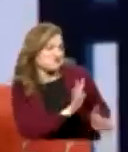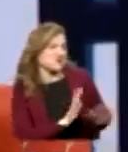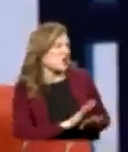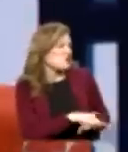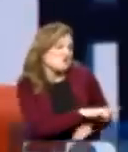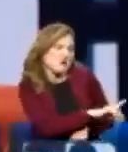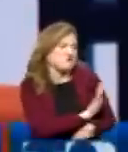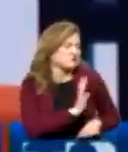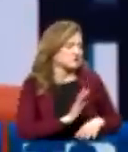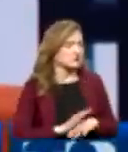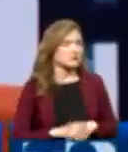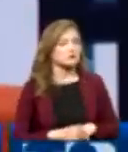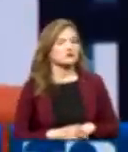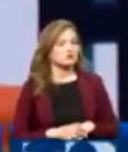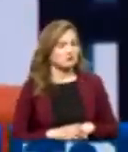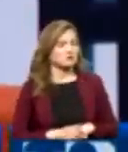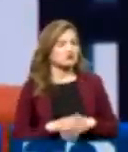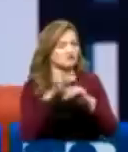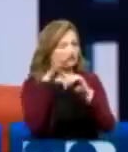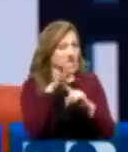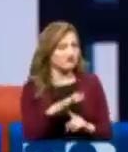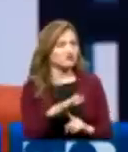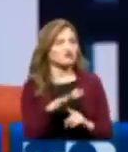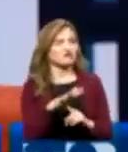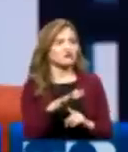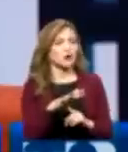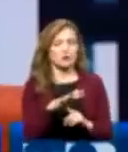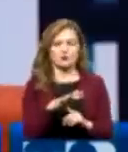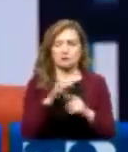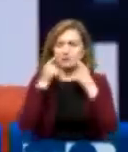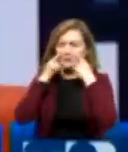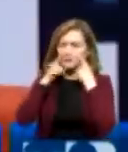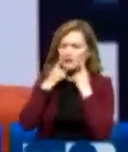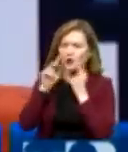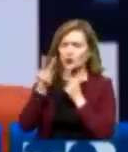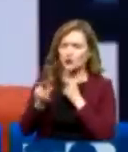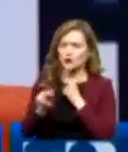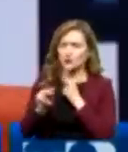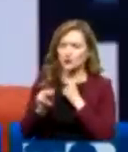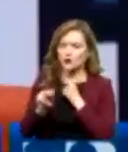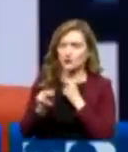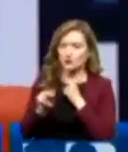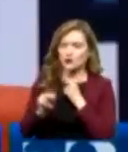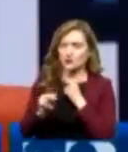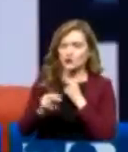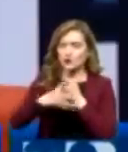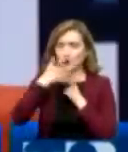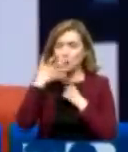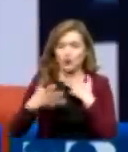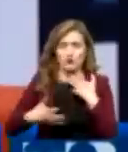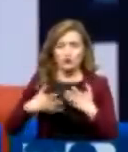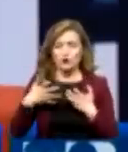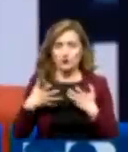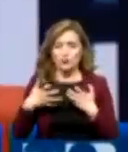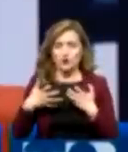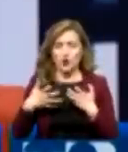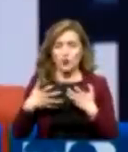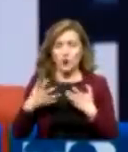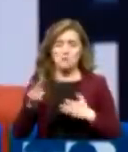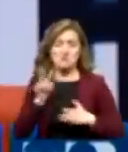comienzan a denigrar. Y yo lloraba y yo decía, no sé si lloro del coraje o si lloro por lo que me